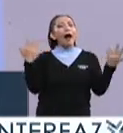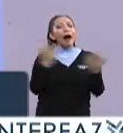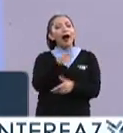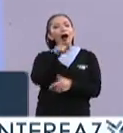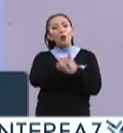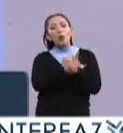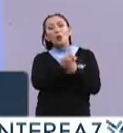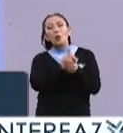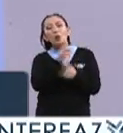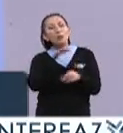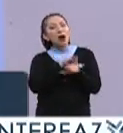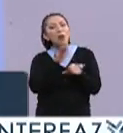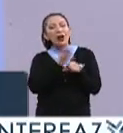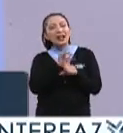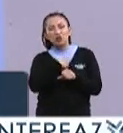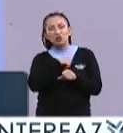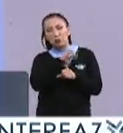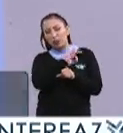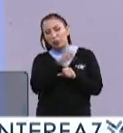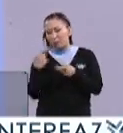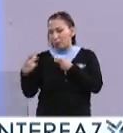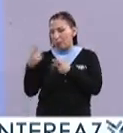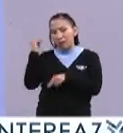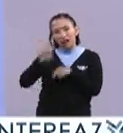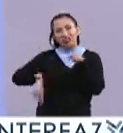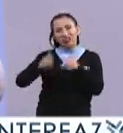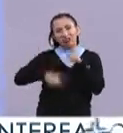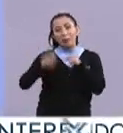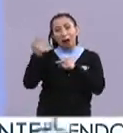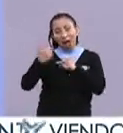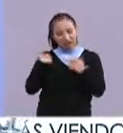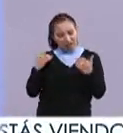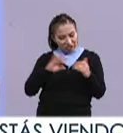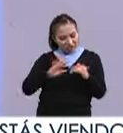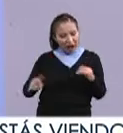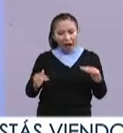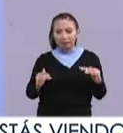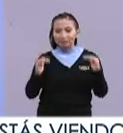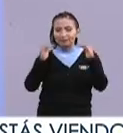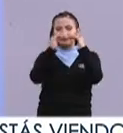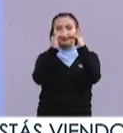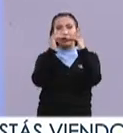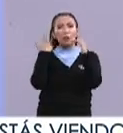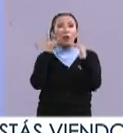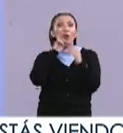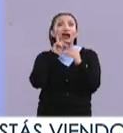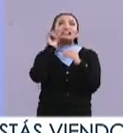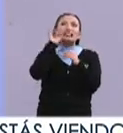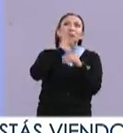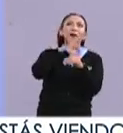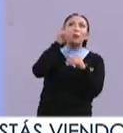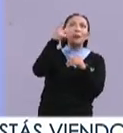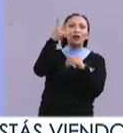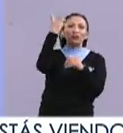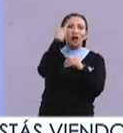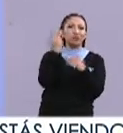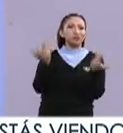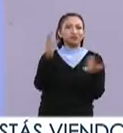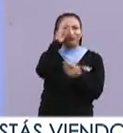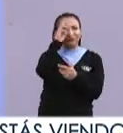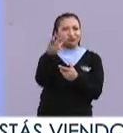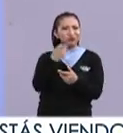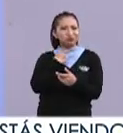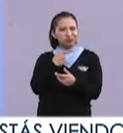son los obstáculos y la forma de que podemos justamente abatirlos para que pues ya romper estos techos de cristales que tienen las mujeres justamente en la vida